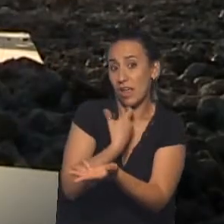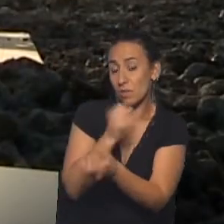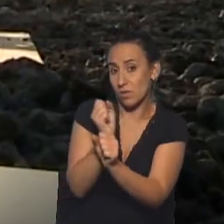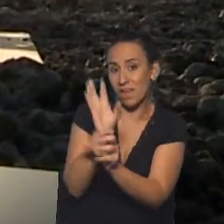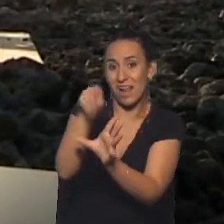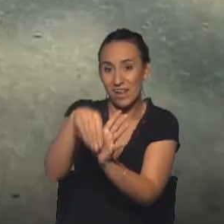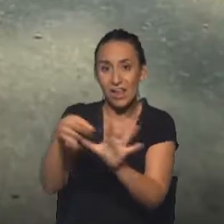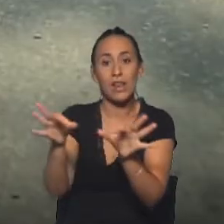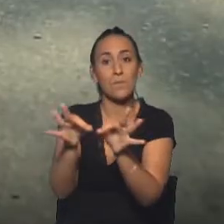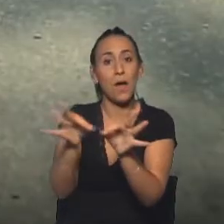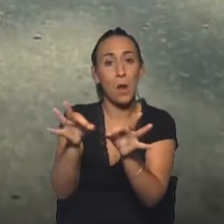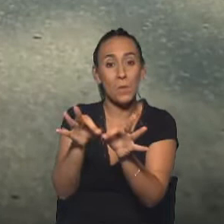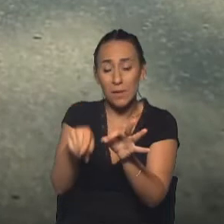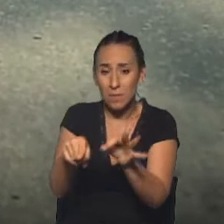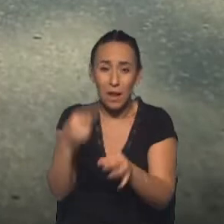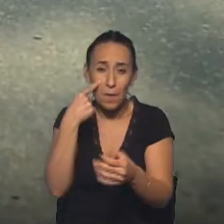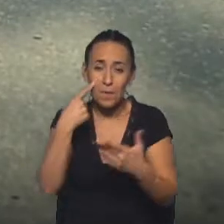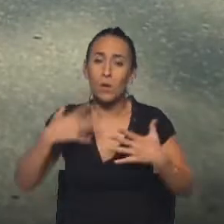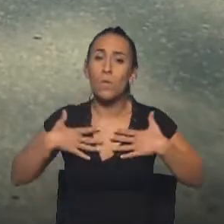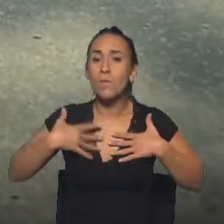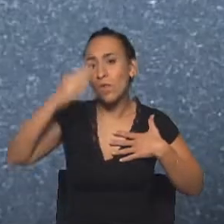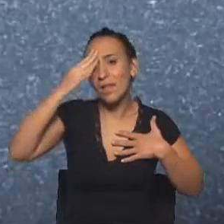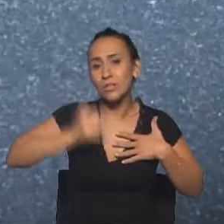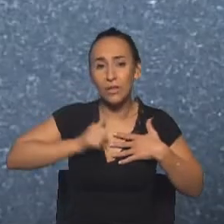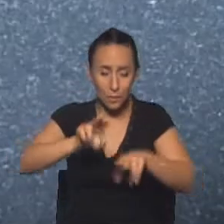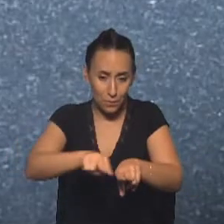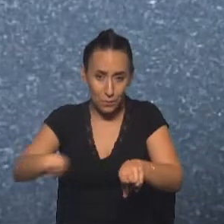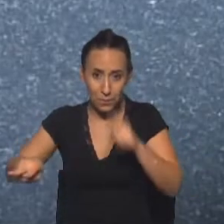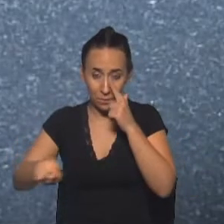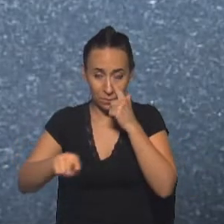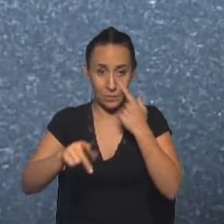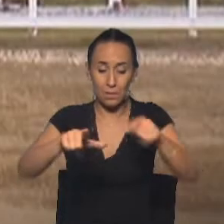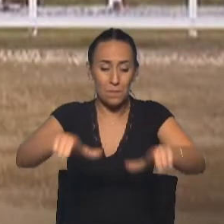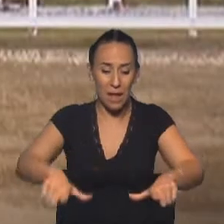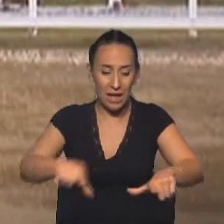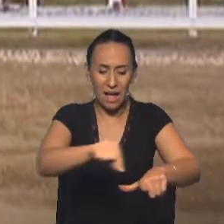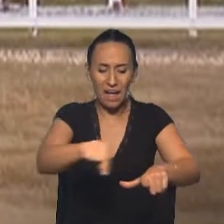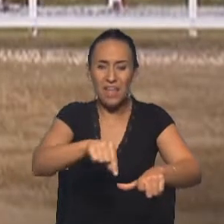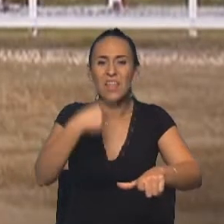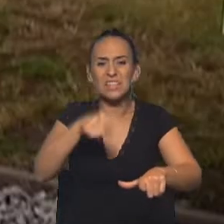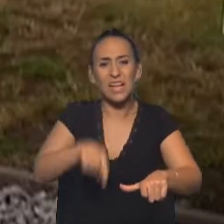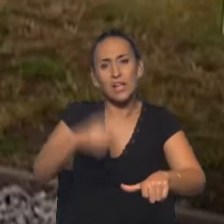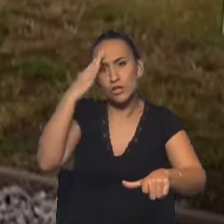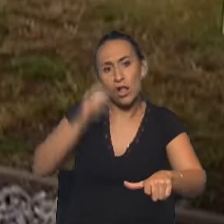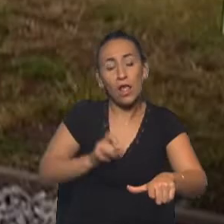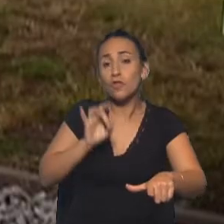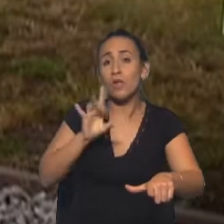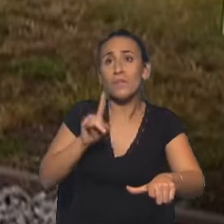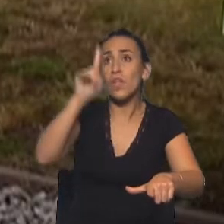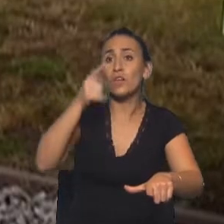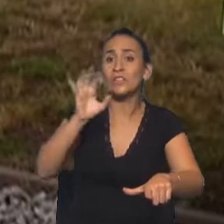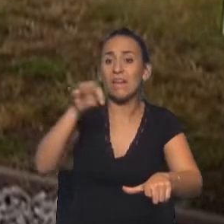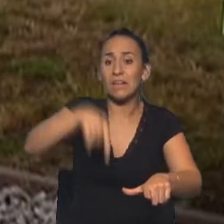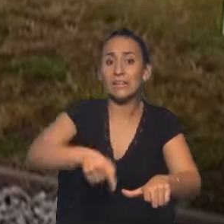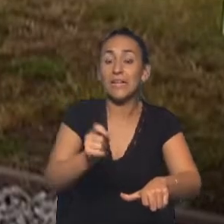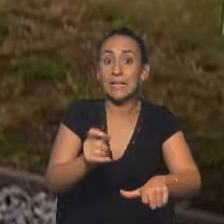soldados argentinos que estaban enterrados bajo la placa Soldado Argentino solo conocido por Dios. En ese contexto el equipo